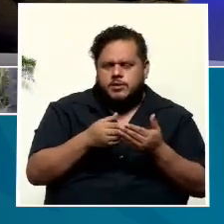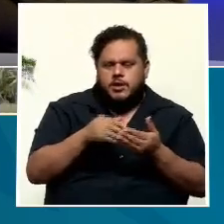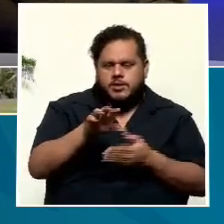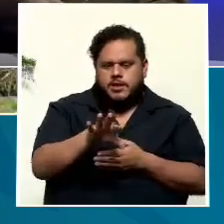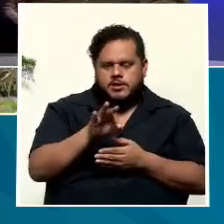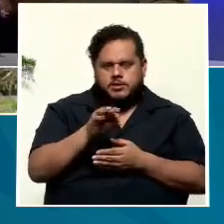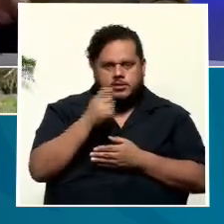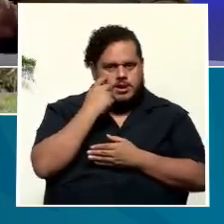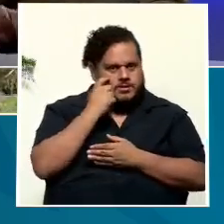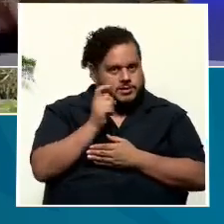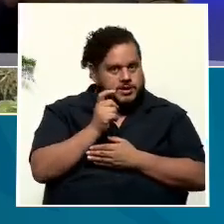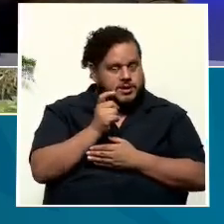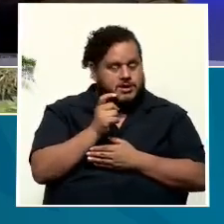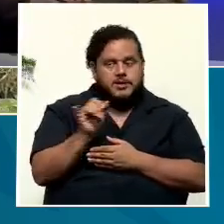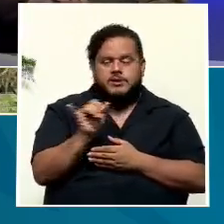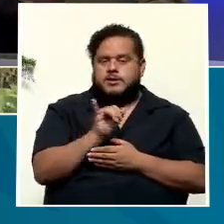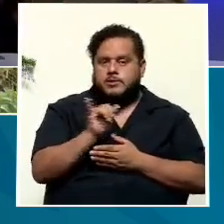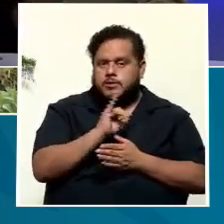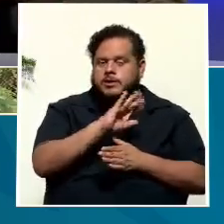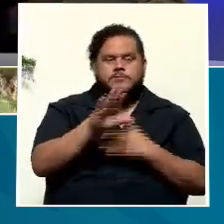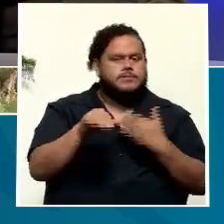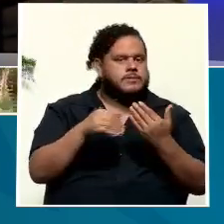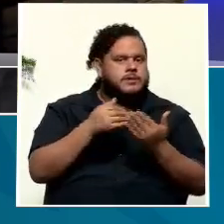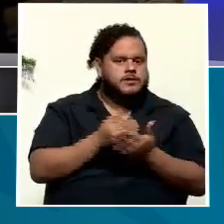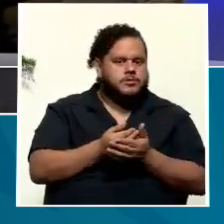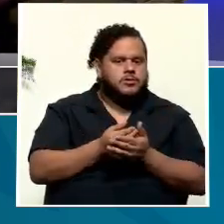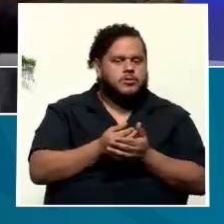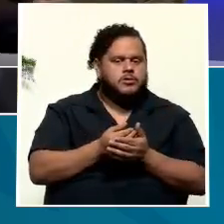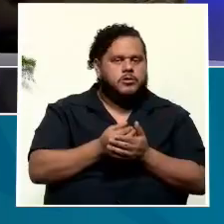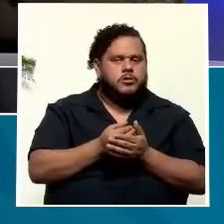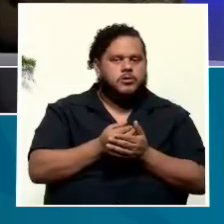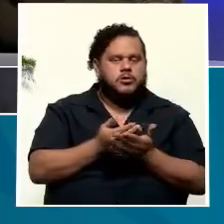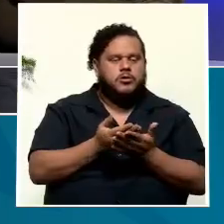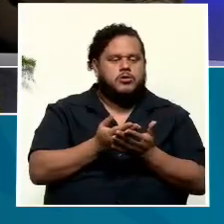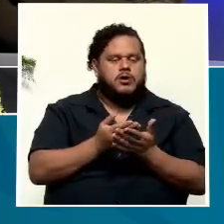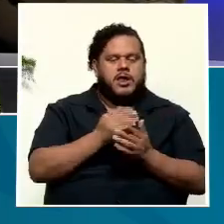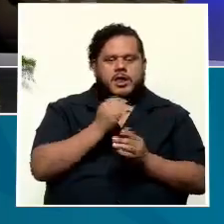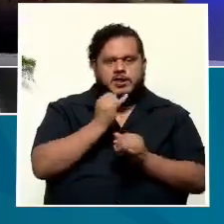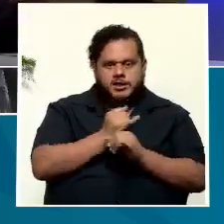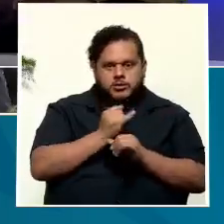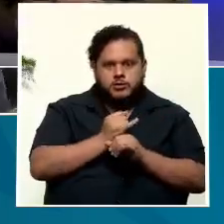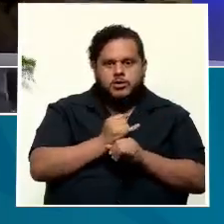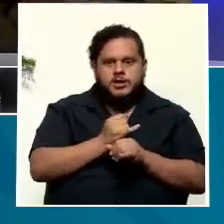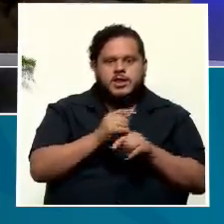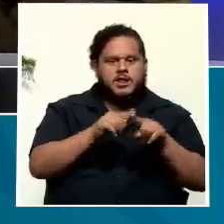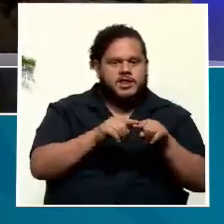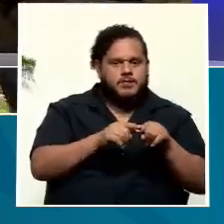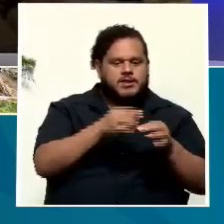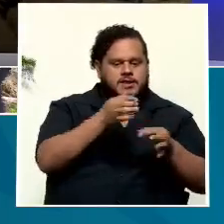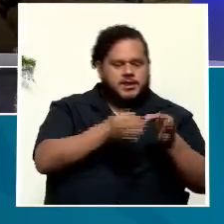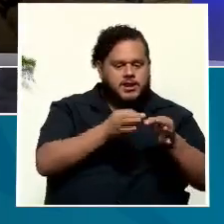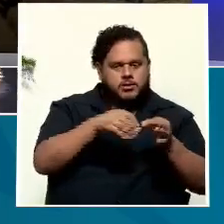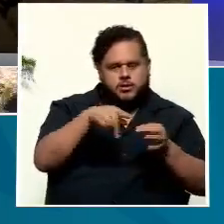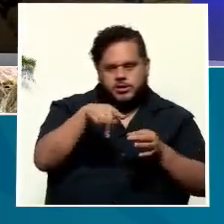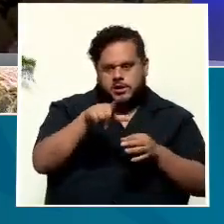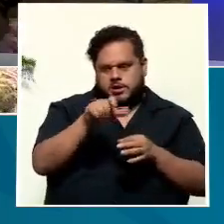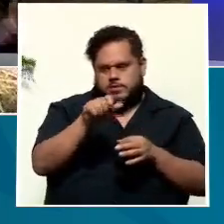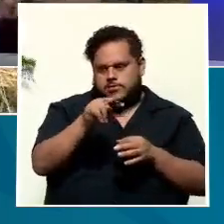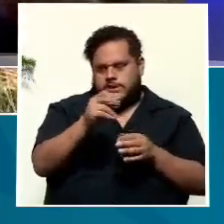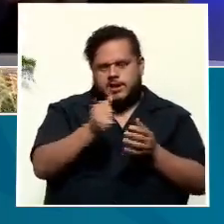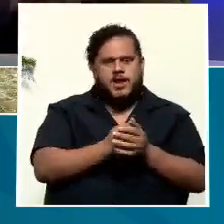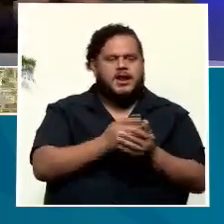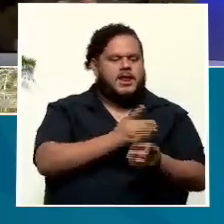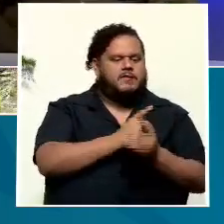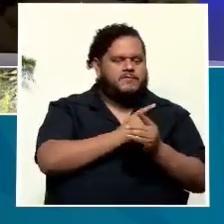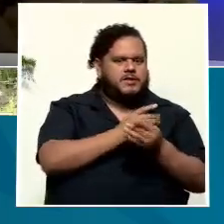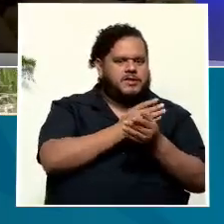Fiscalía, igual que todos los órganos que dependen de la Corte Plena, o sea, la Defensa Pública, la